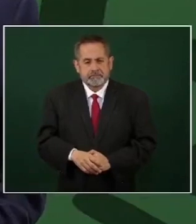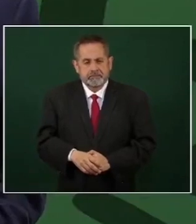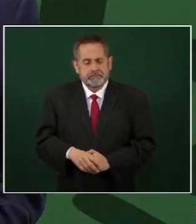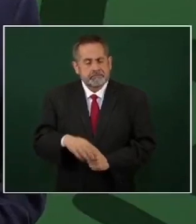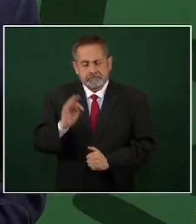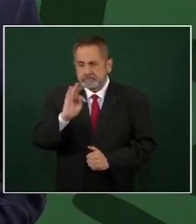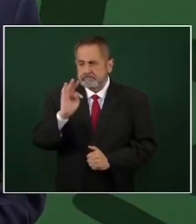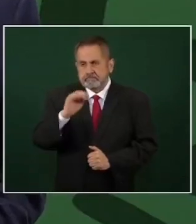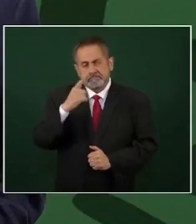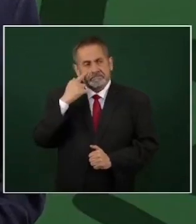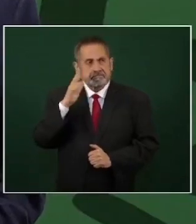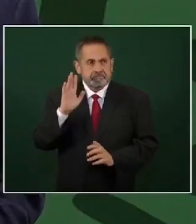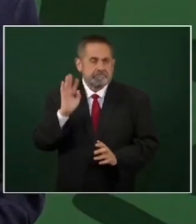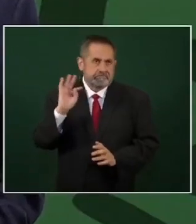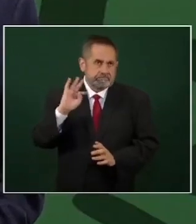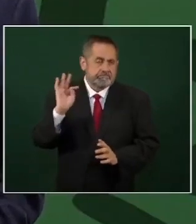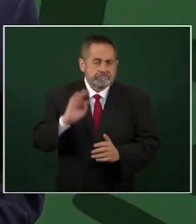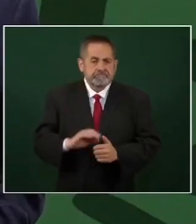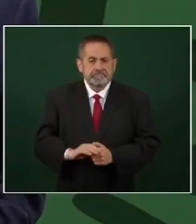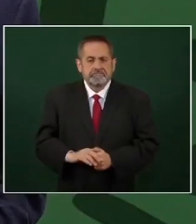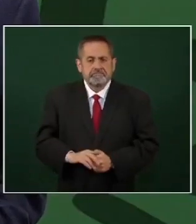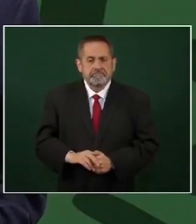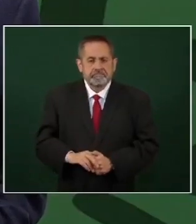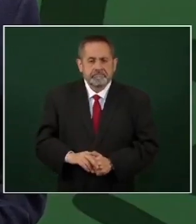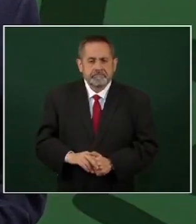probable que